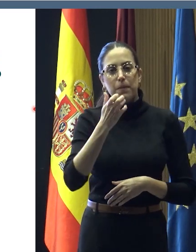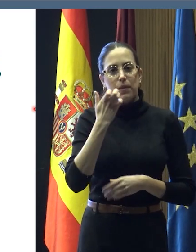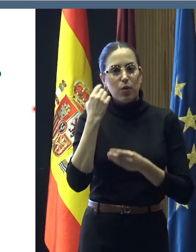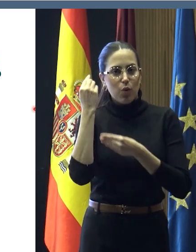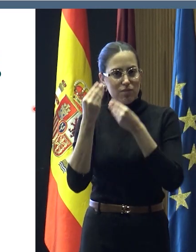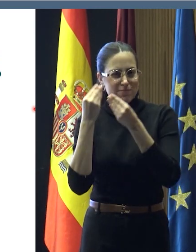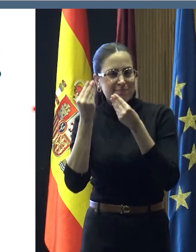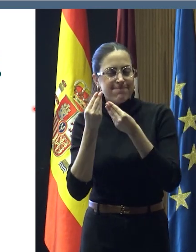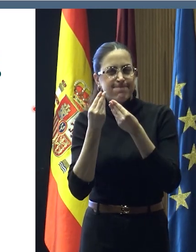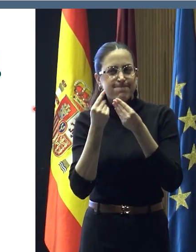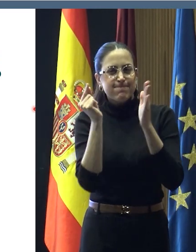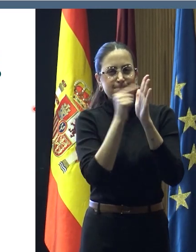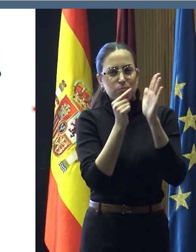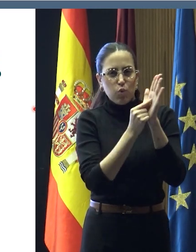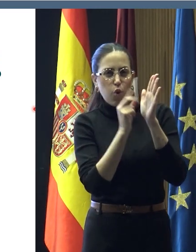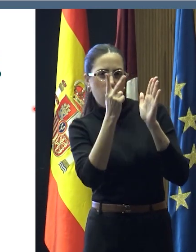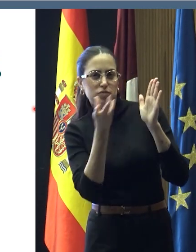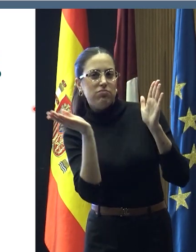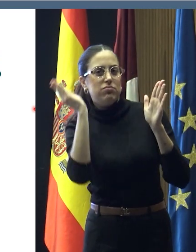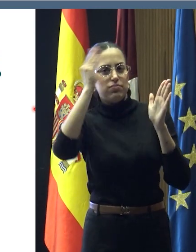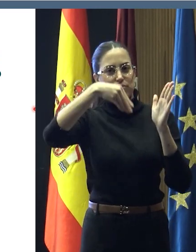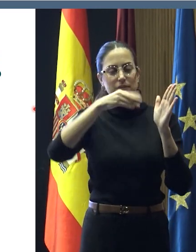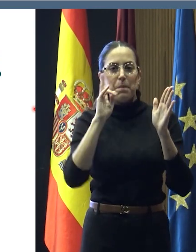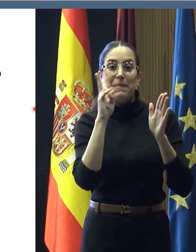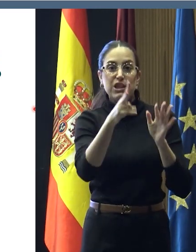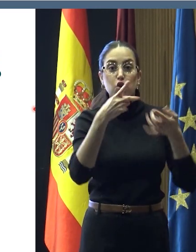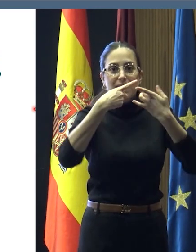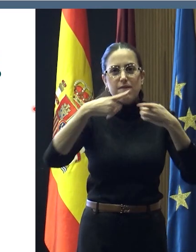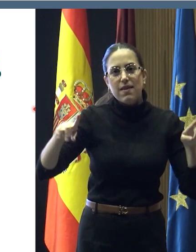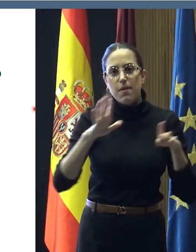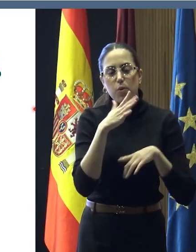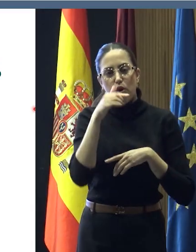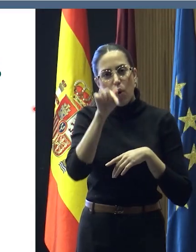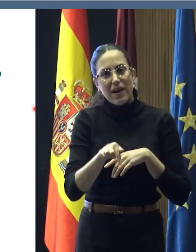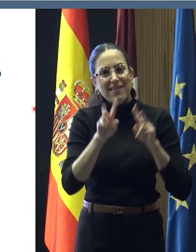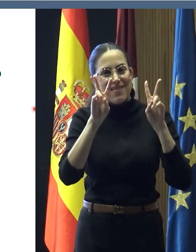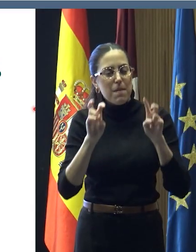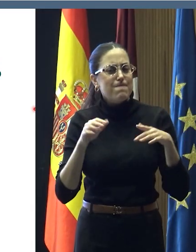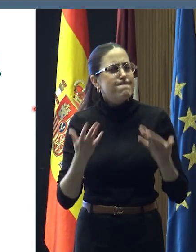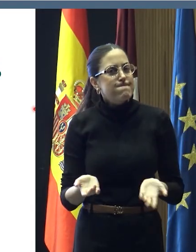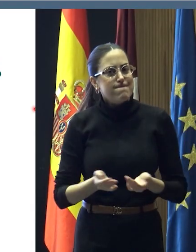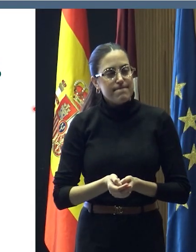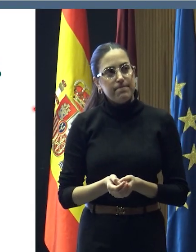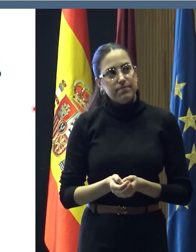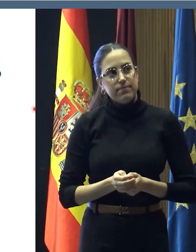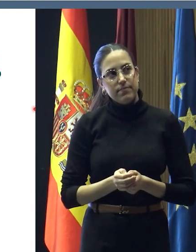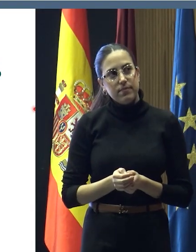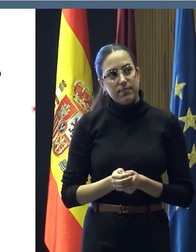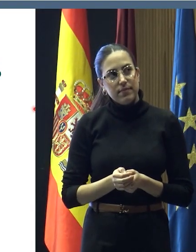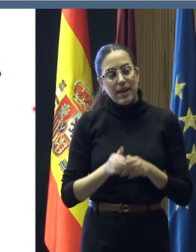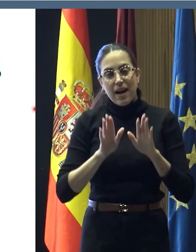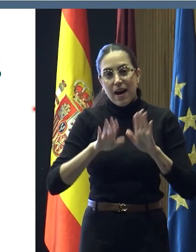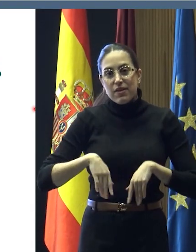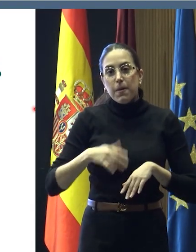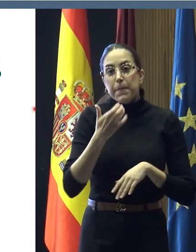2 puntos, una visión diferente, porque de lo que vamos a hablar en realidad pues es de cómo se